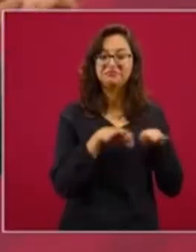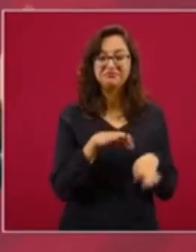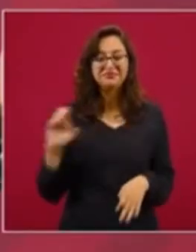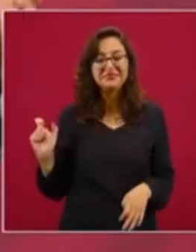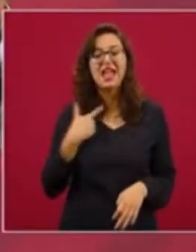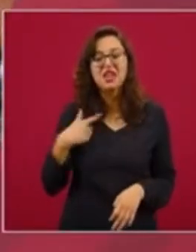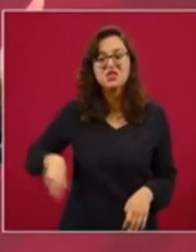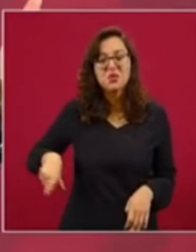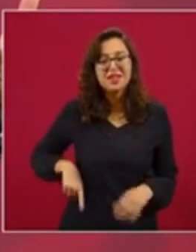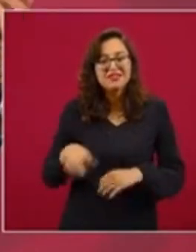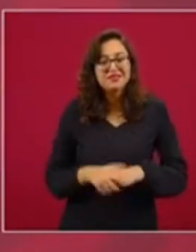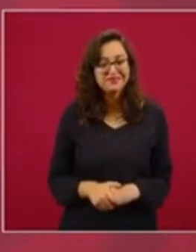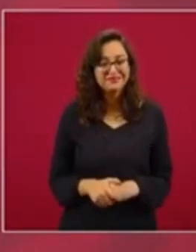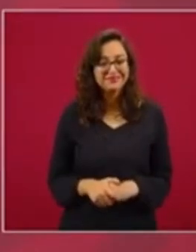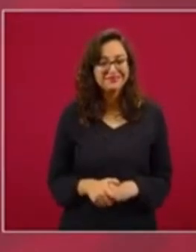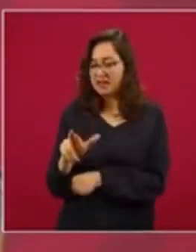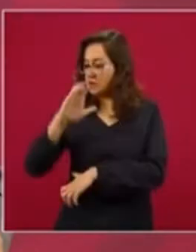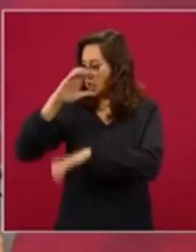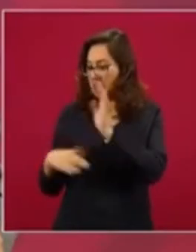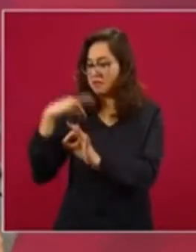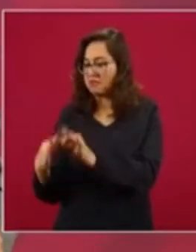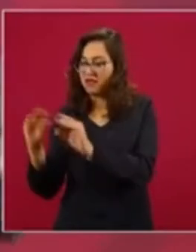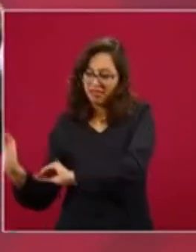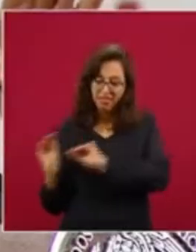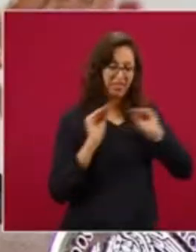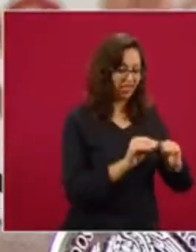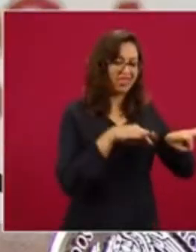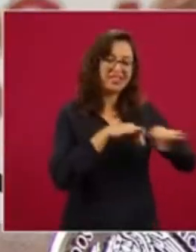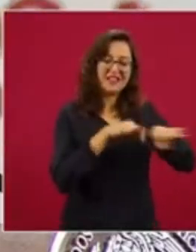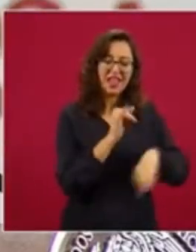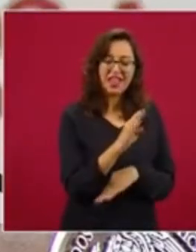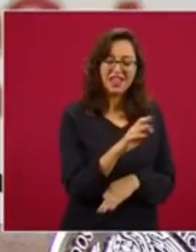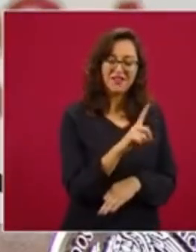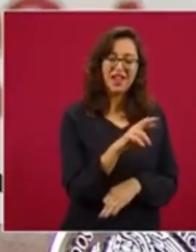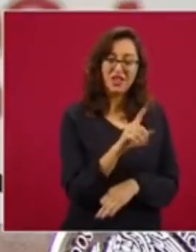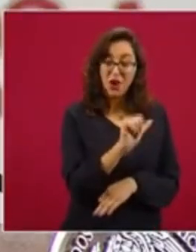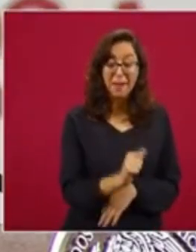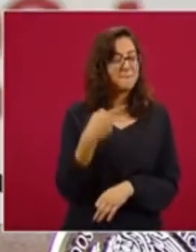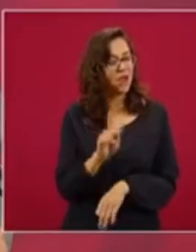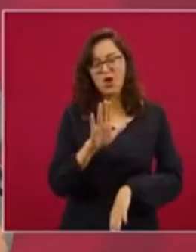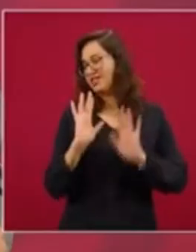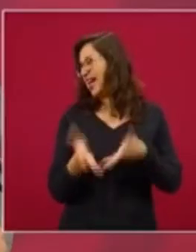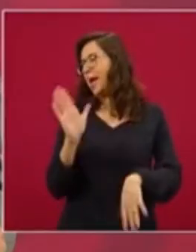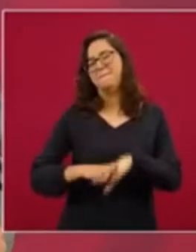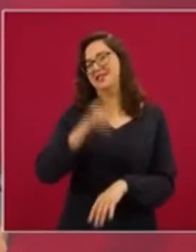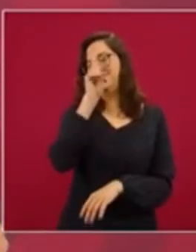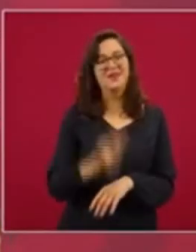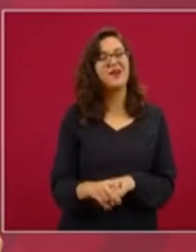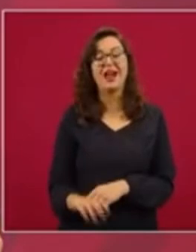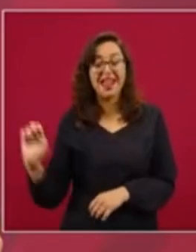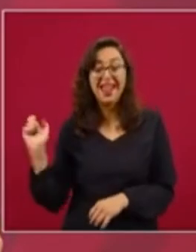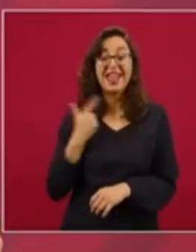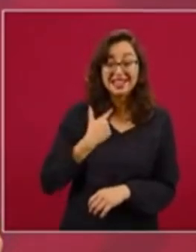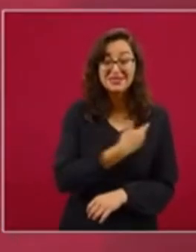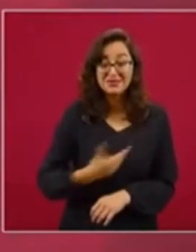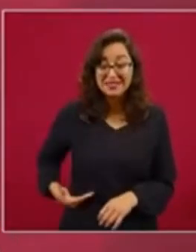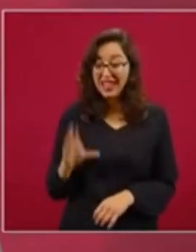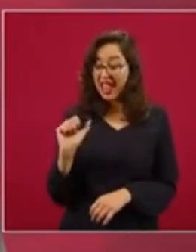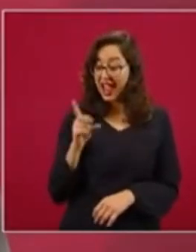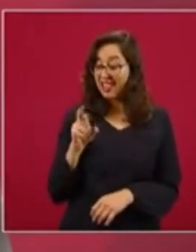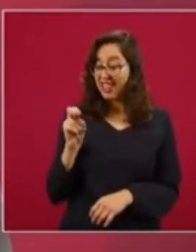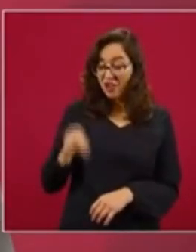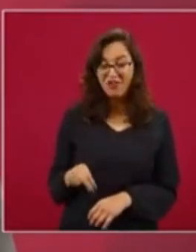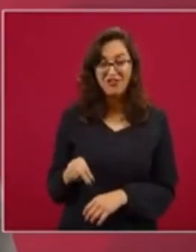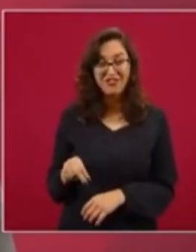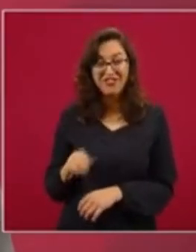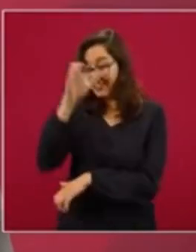quienes eran funcionarios cuando se les entregaron esos contratos. Pero ya en el extremo del descaro, el expresidente Calderón fue nombrado